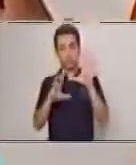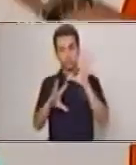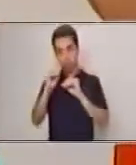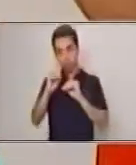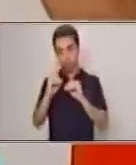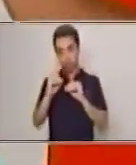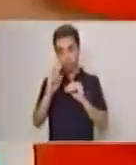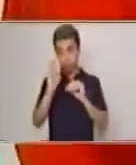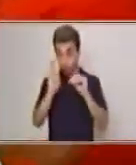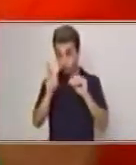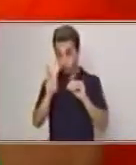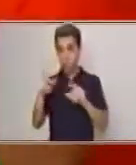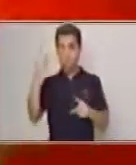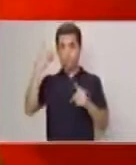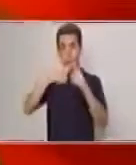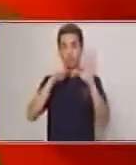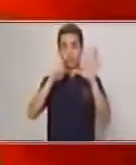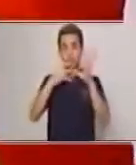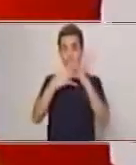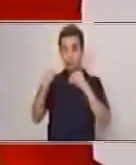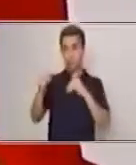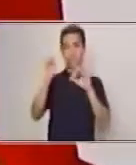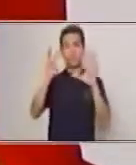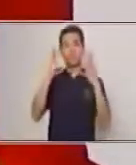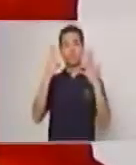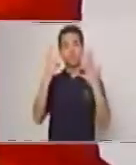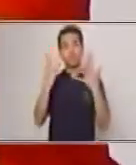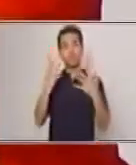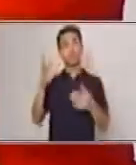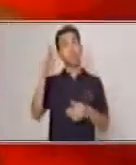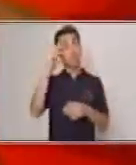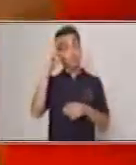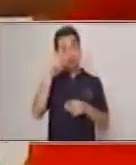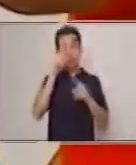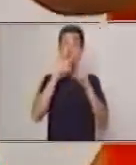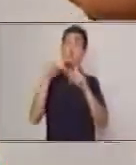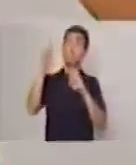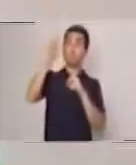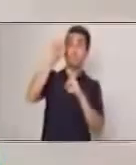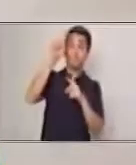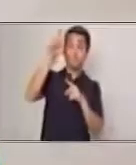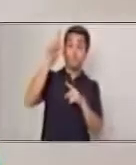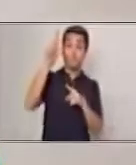Recuerda, la raíz cúbica de una potencia, su tercera parte.